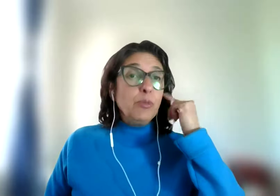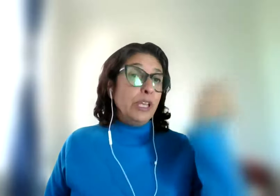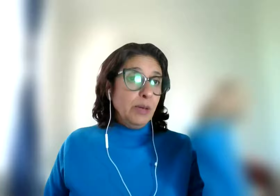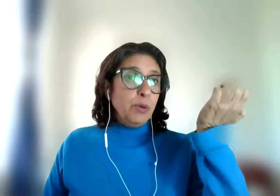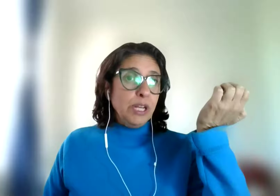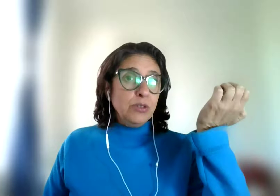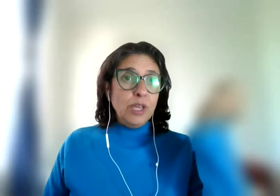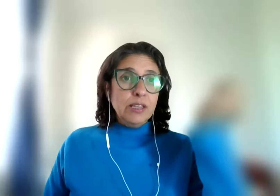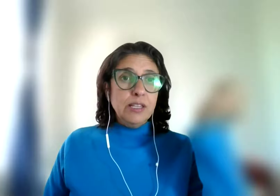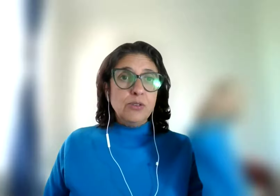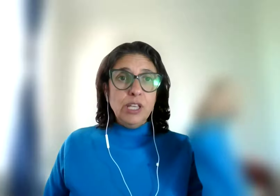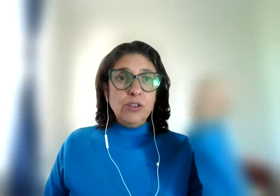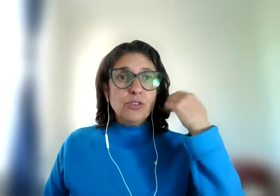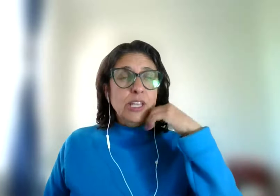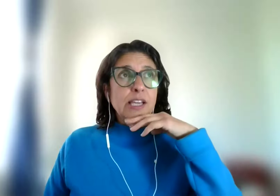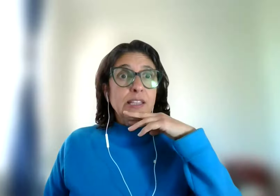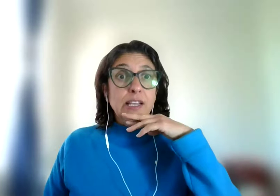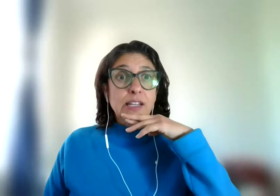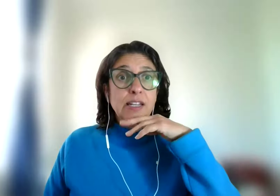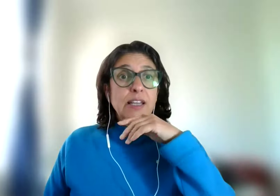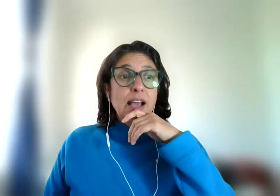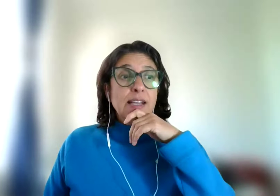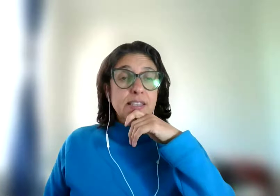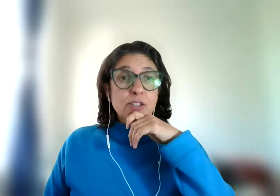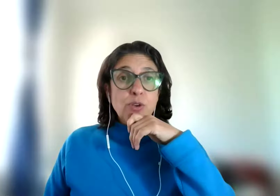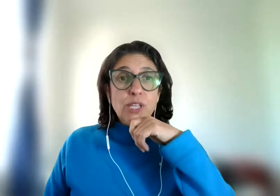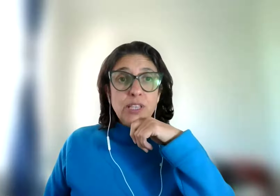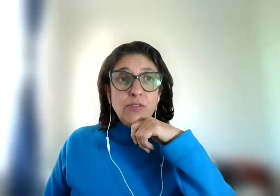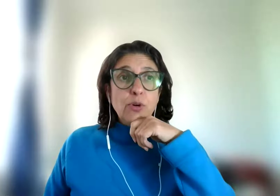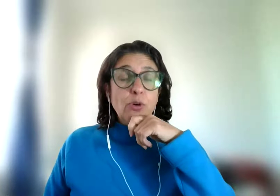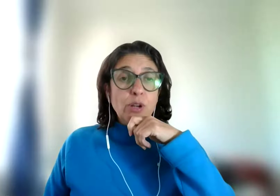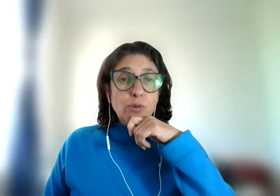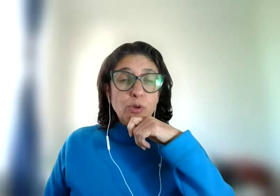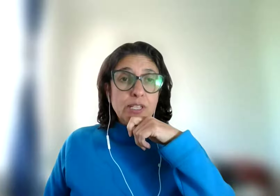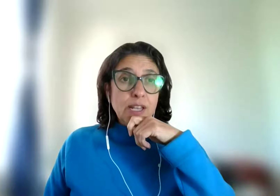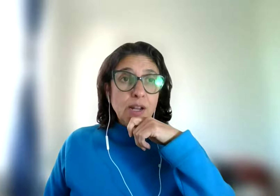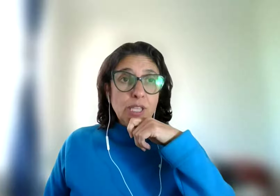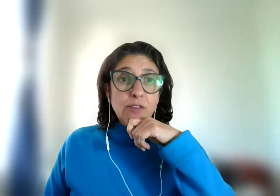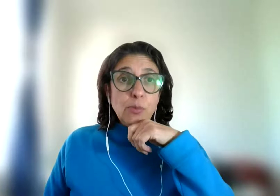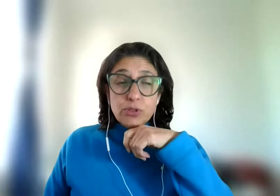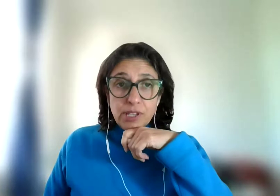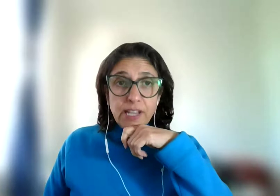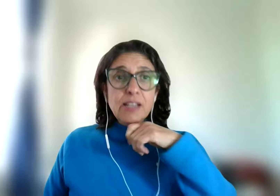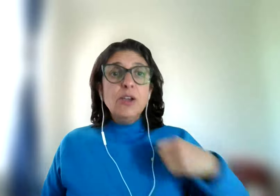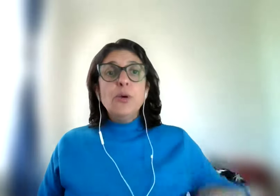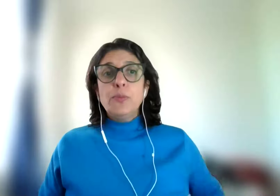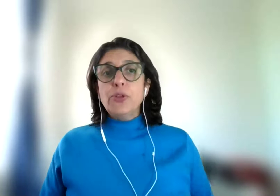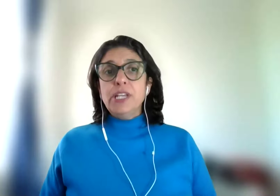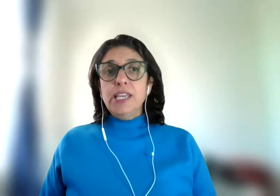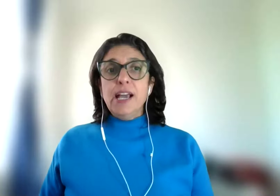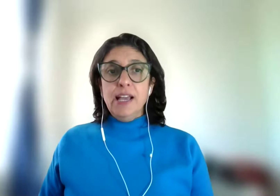otra lengua, por ejemplo, para estudiantes o niños o niñas que tengan acceso auditivo o algún potencial auditivo